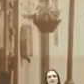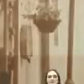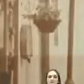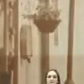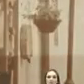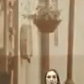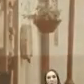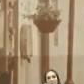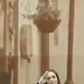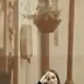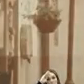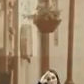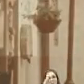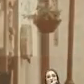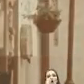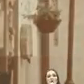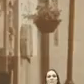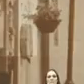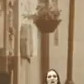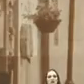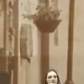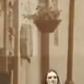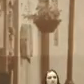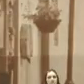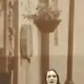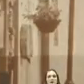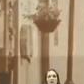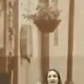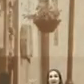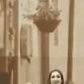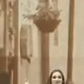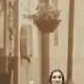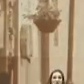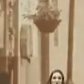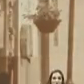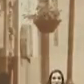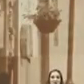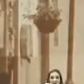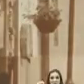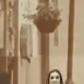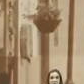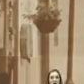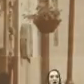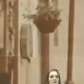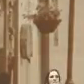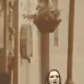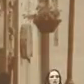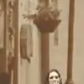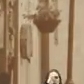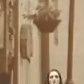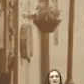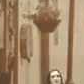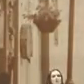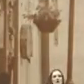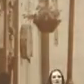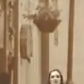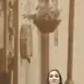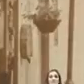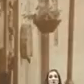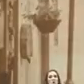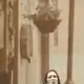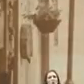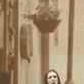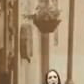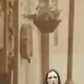Nacional respondió en un comunicado de prensa al informe revelado hoy en la capital del país. Según las autoridades, por los hechos ocurridos durante